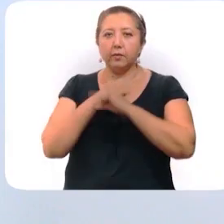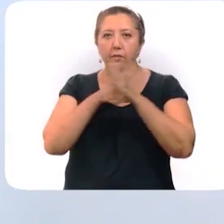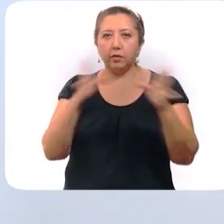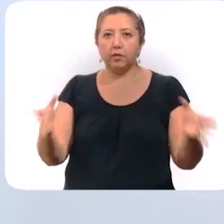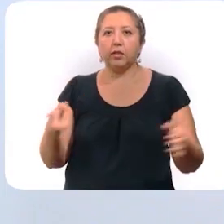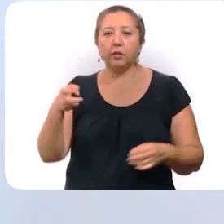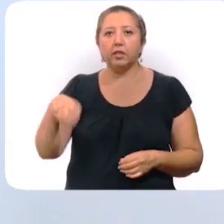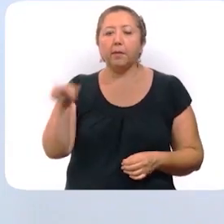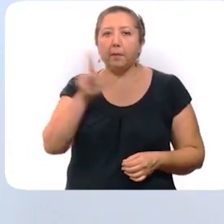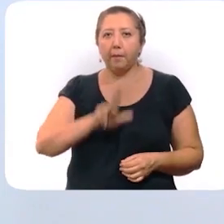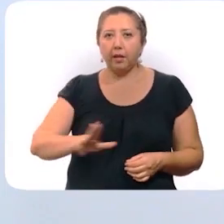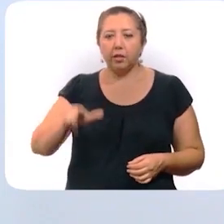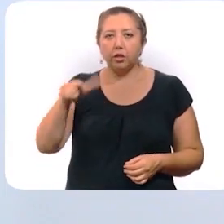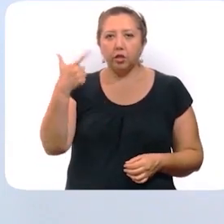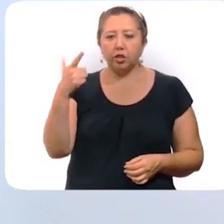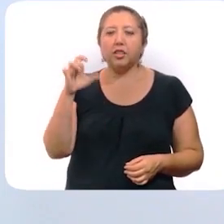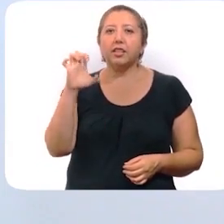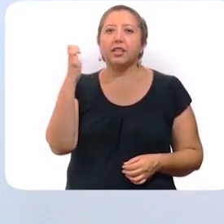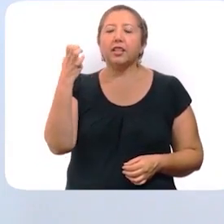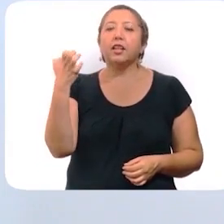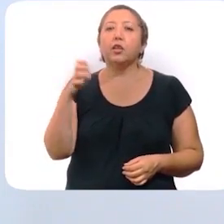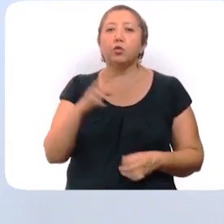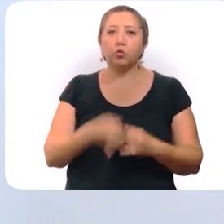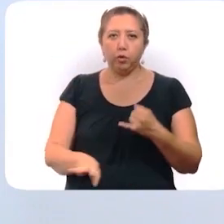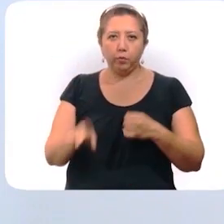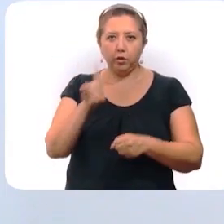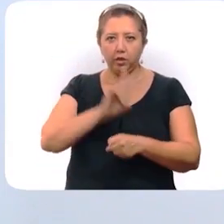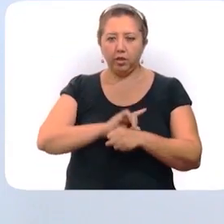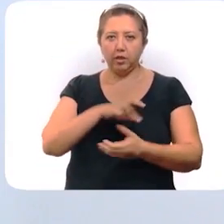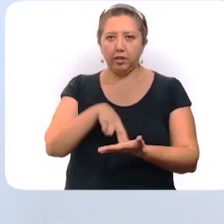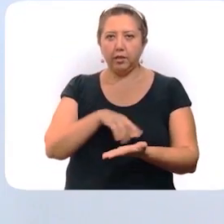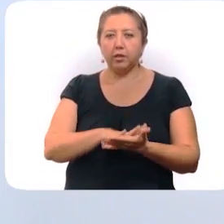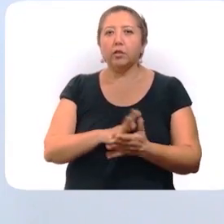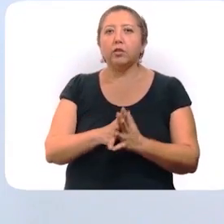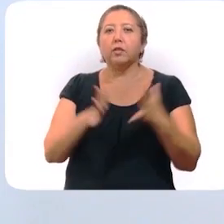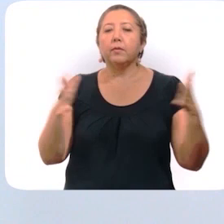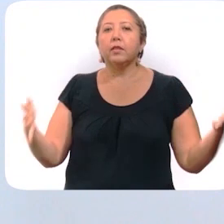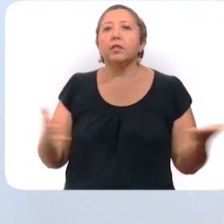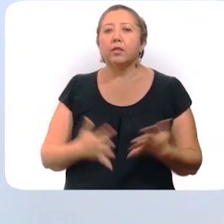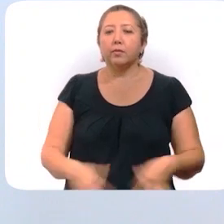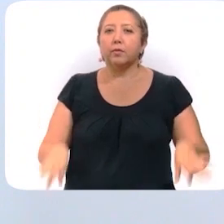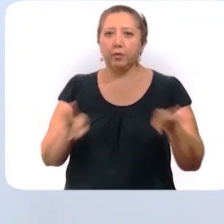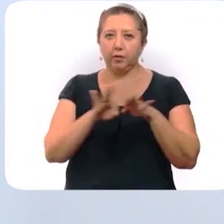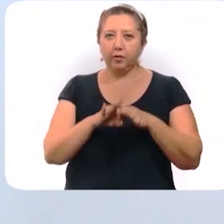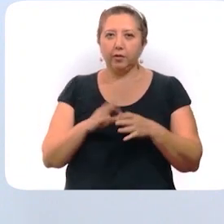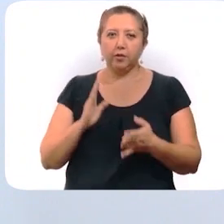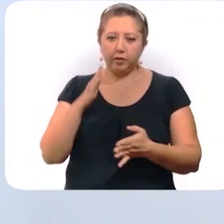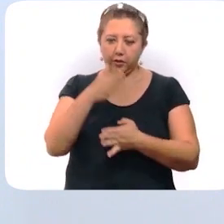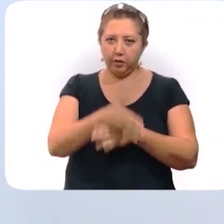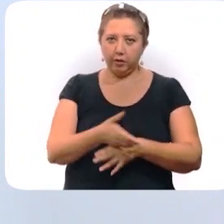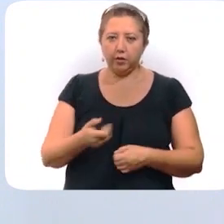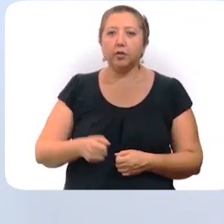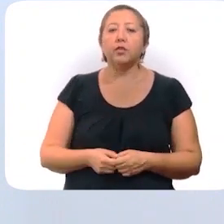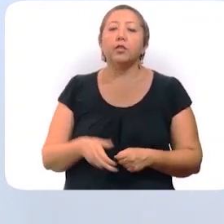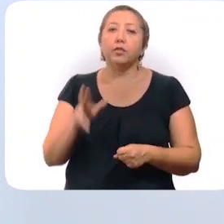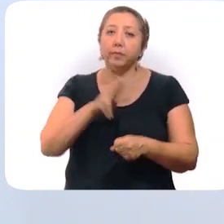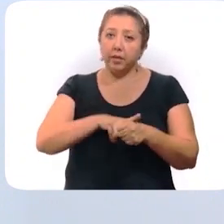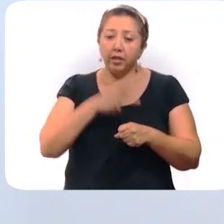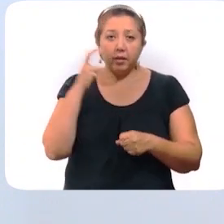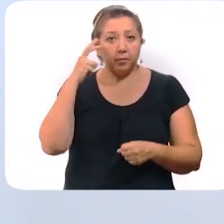parte médico de este martes 12 de enero en los últimos días se han registrado un incremento importante en los singles ingresos hospitalarios